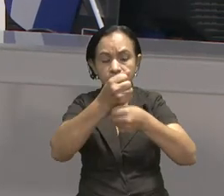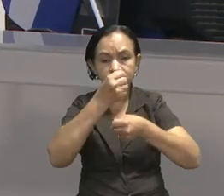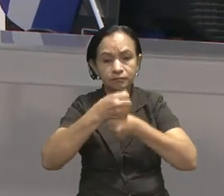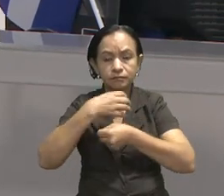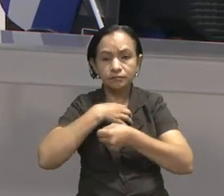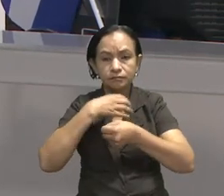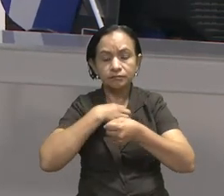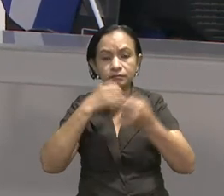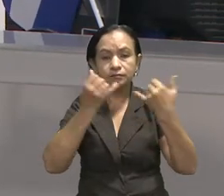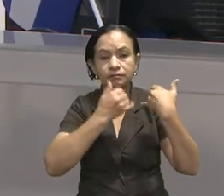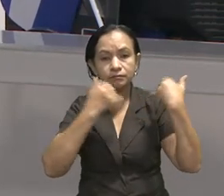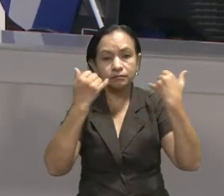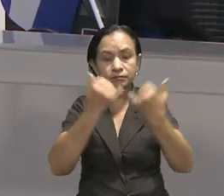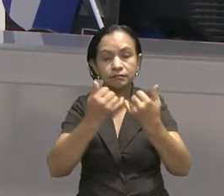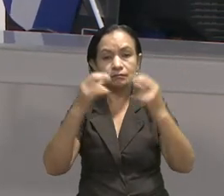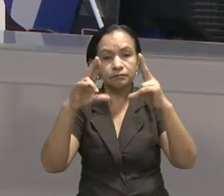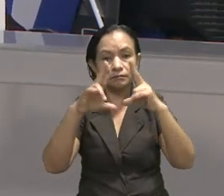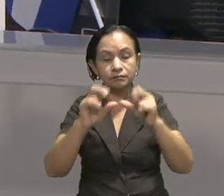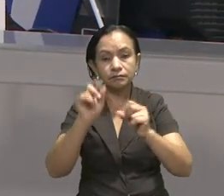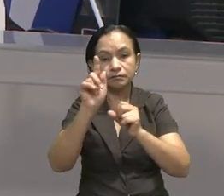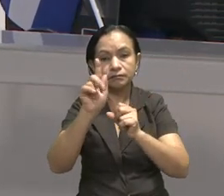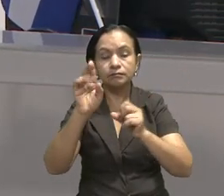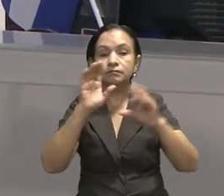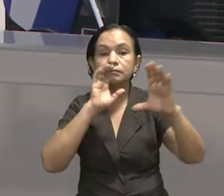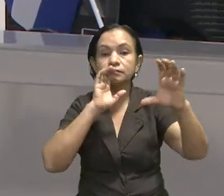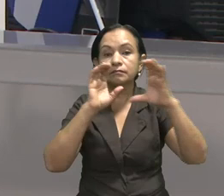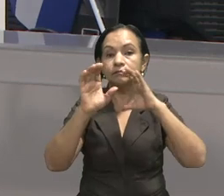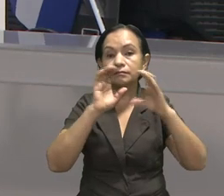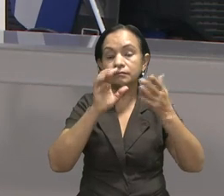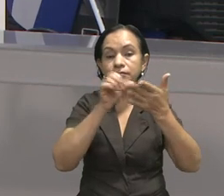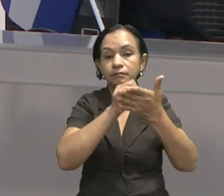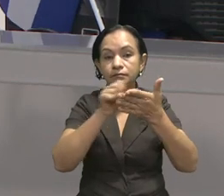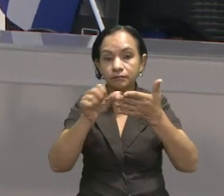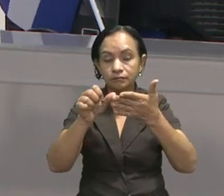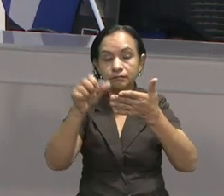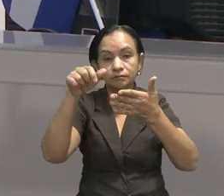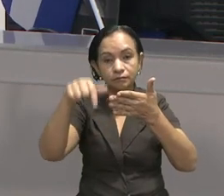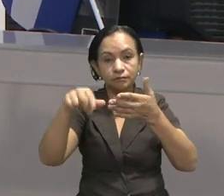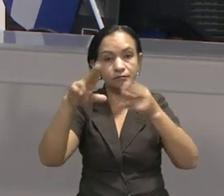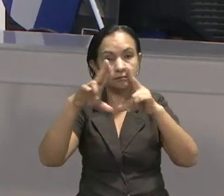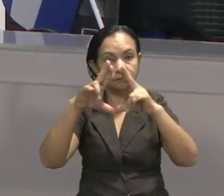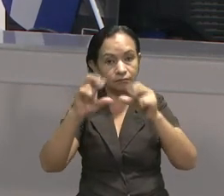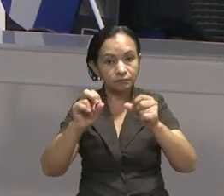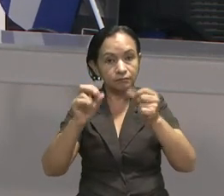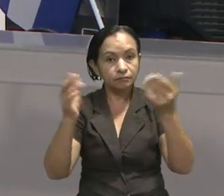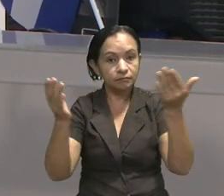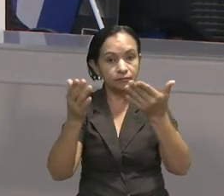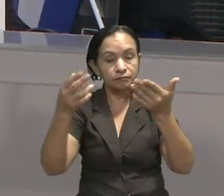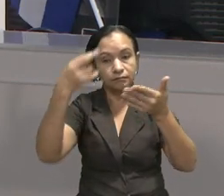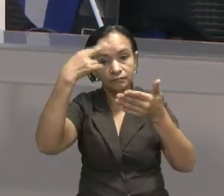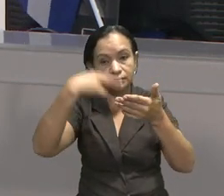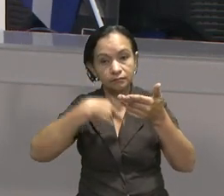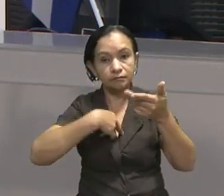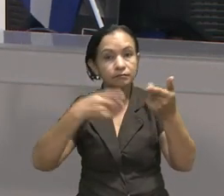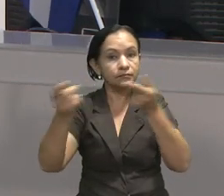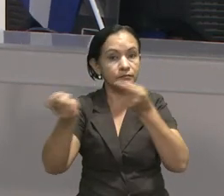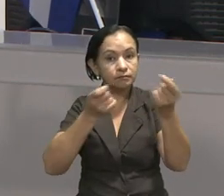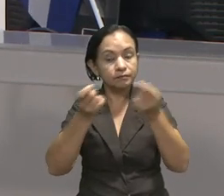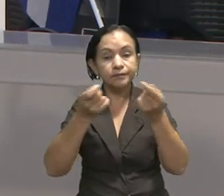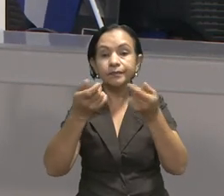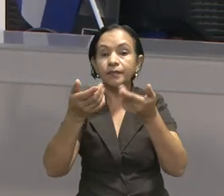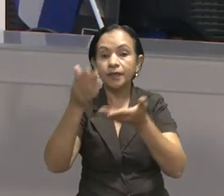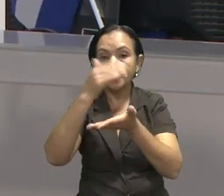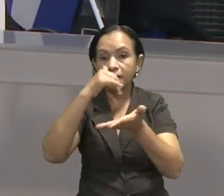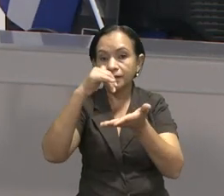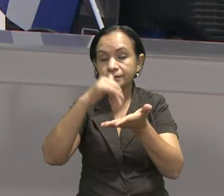del Instituto Nicaragüense de Telecomunicaciones y Correos Telcor como autoridad reguladora